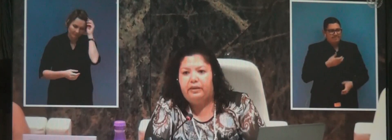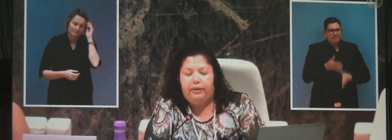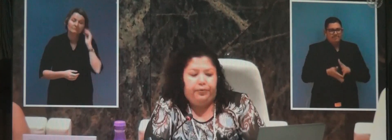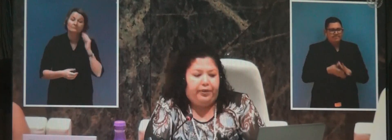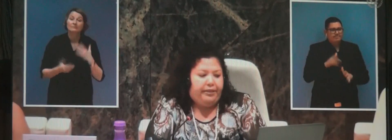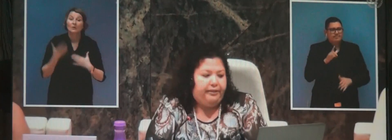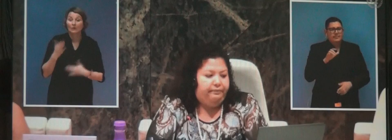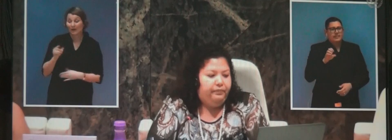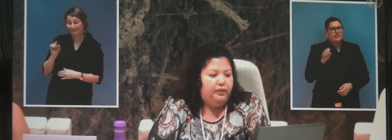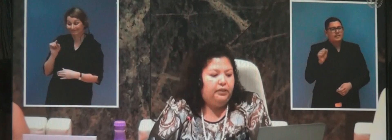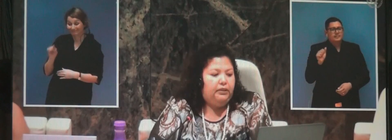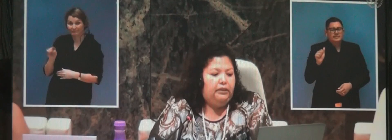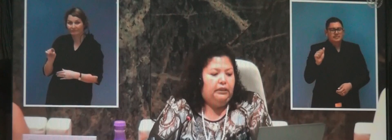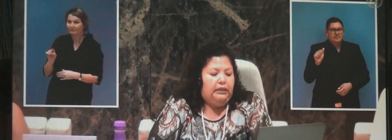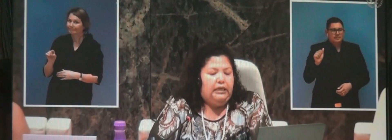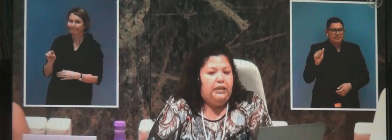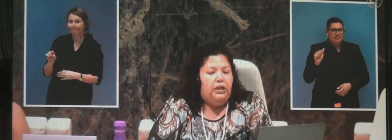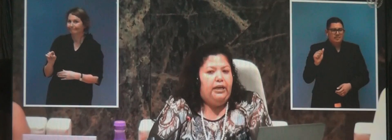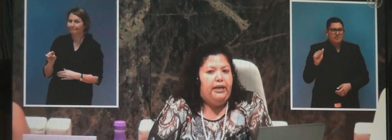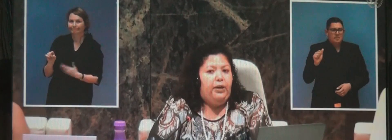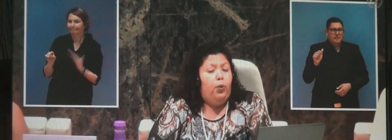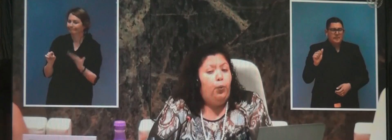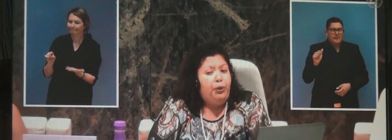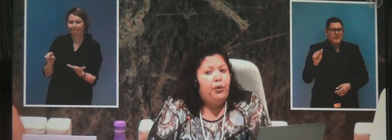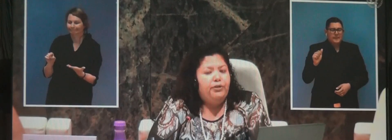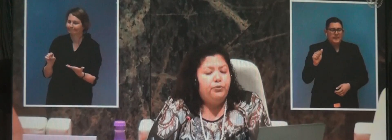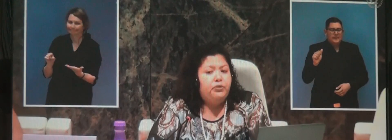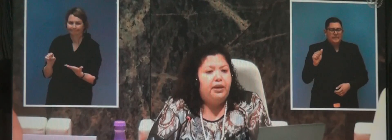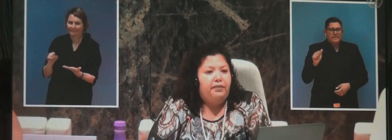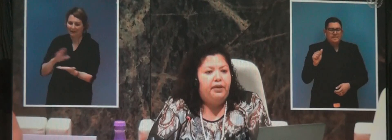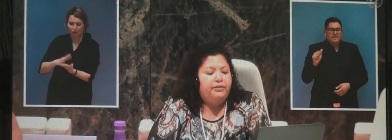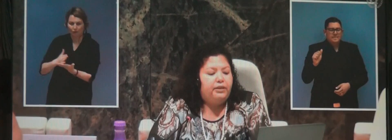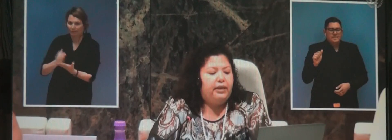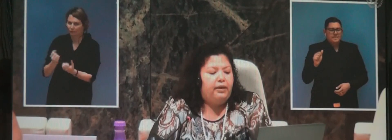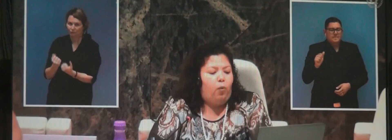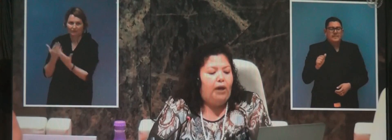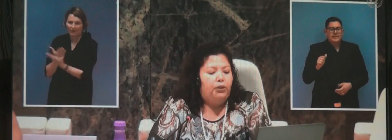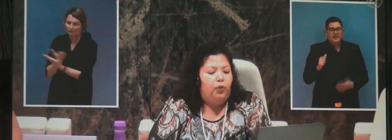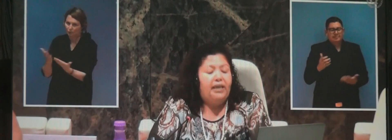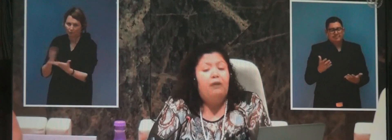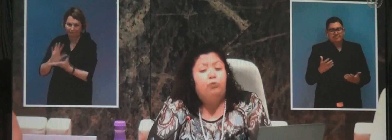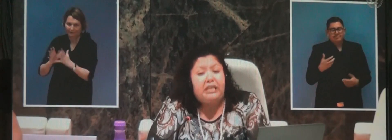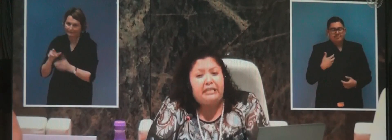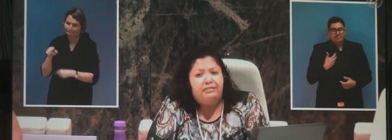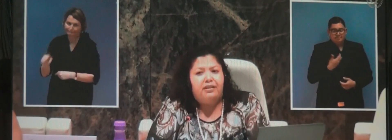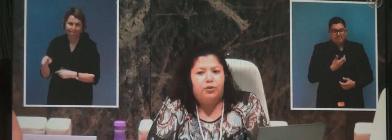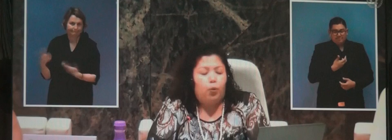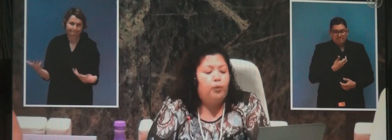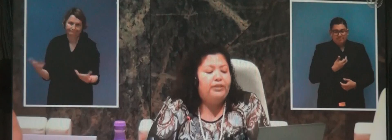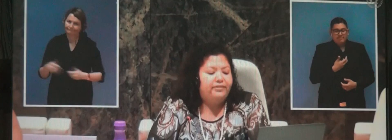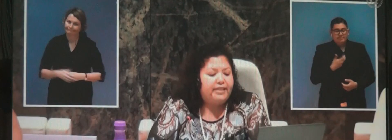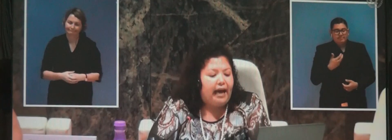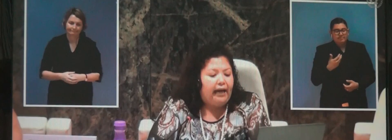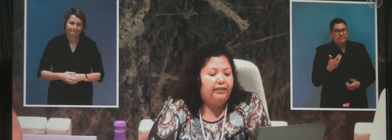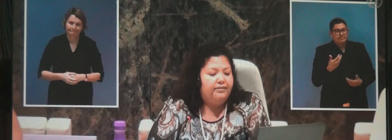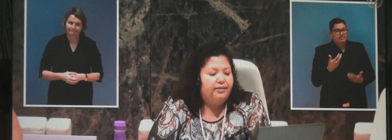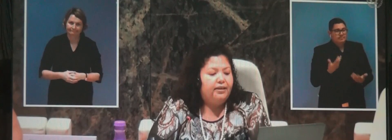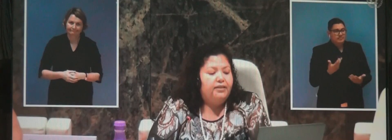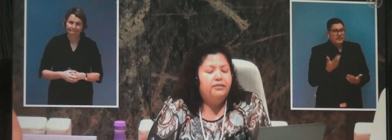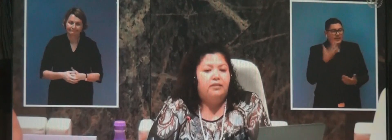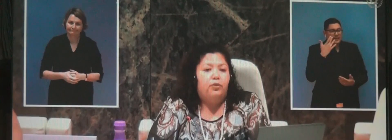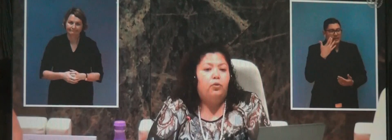señas salvadoreña. Lo único que sucede es que cuando hay audiencias